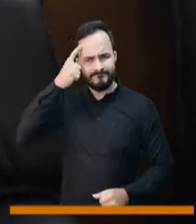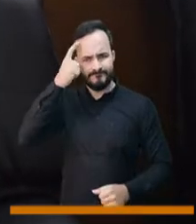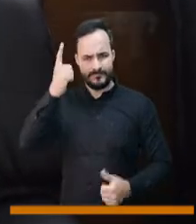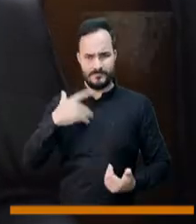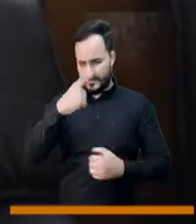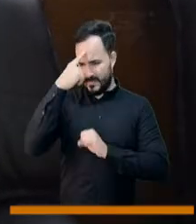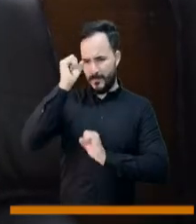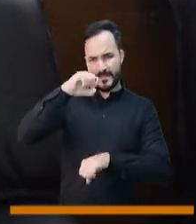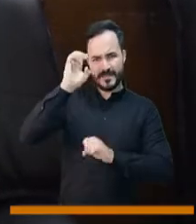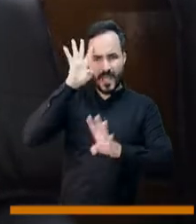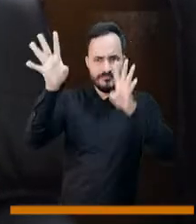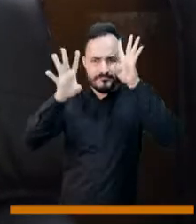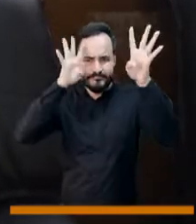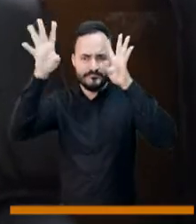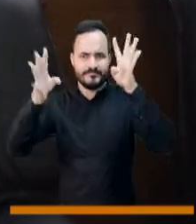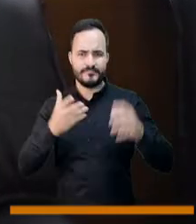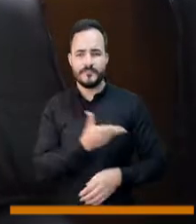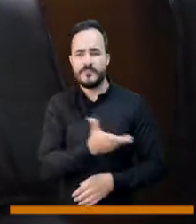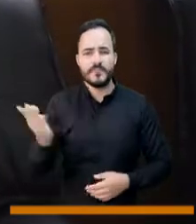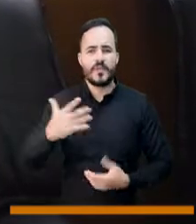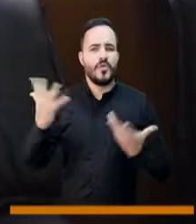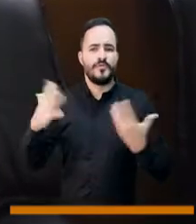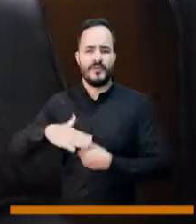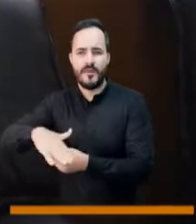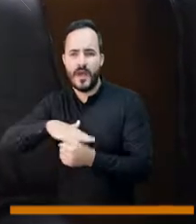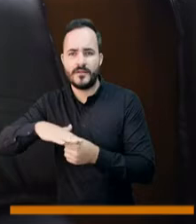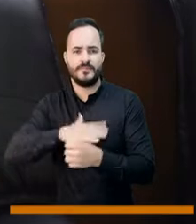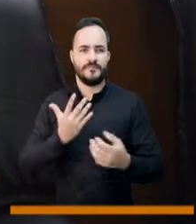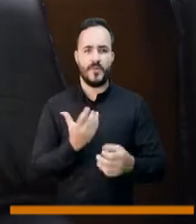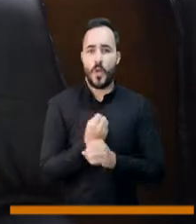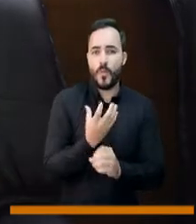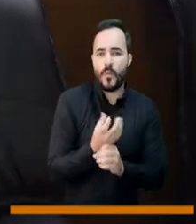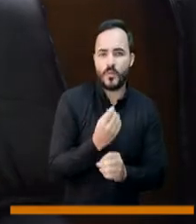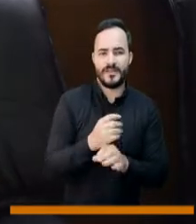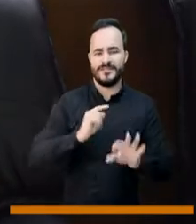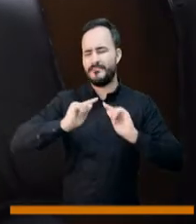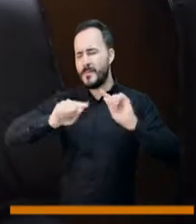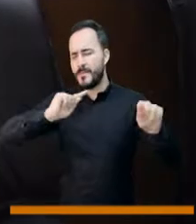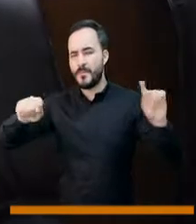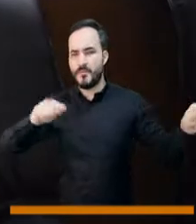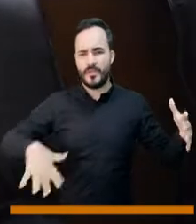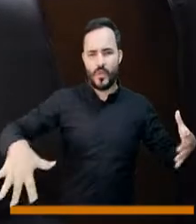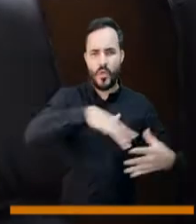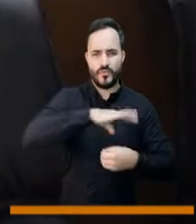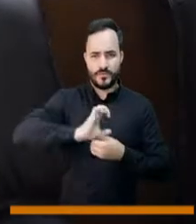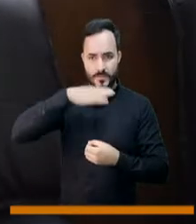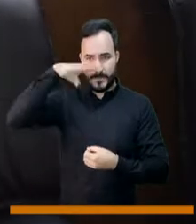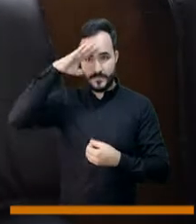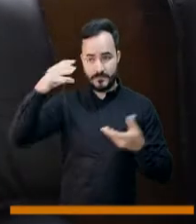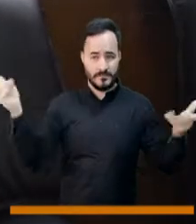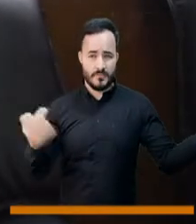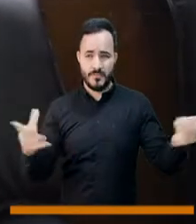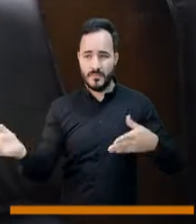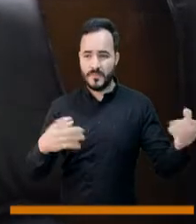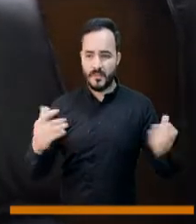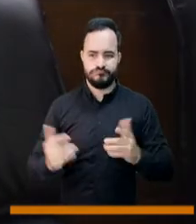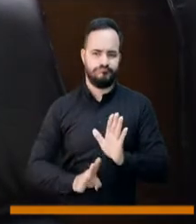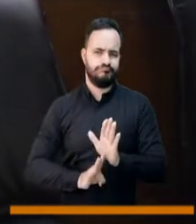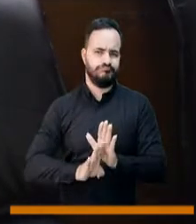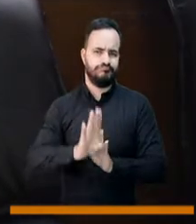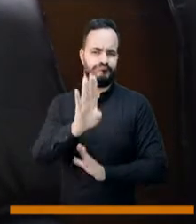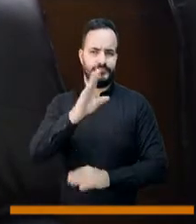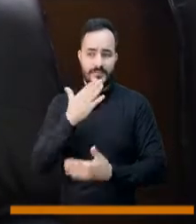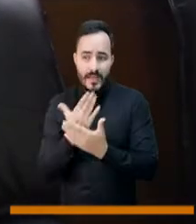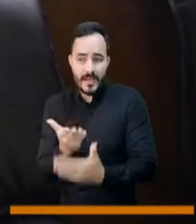su capacidad creativa en los barrios, en las comunas de la ciudad, aportan muchísimo al desarrollo de la